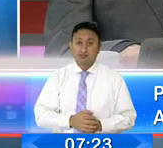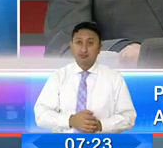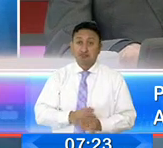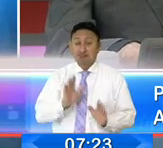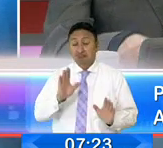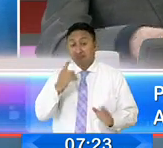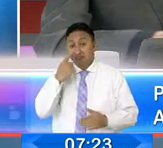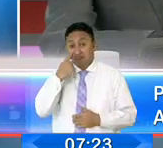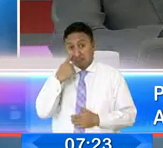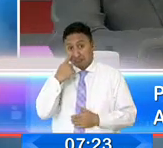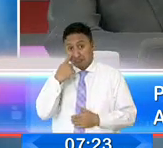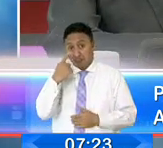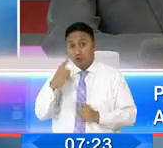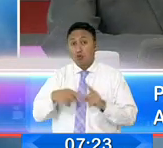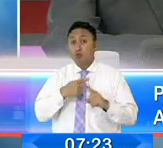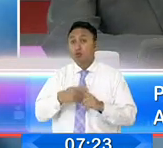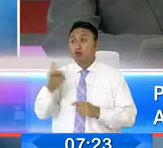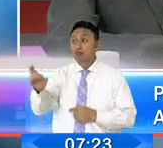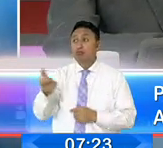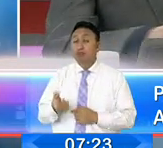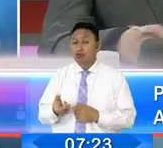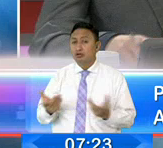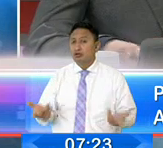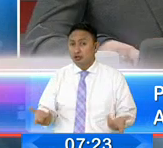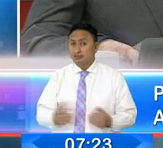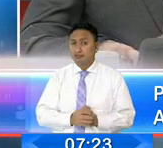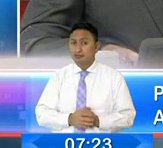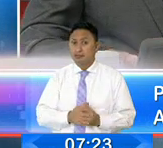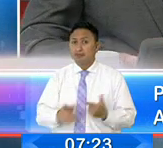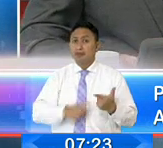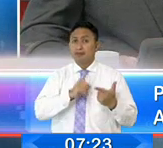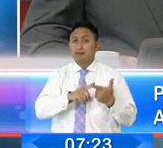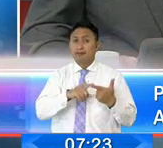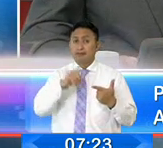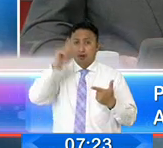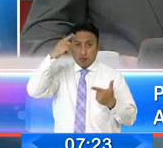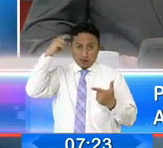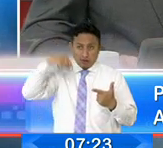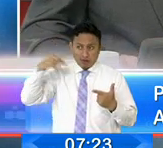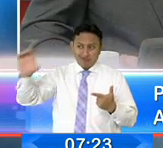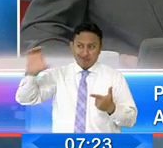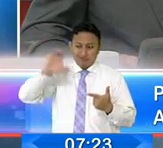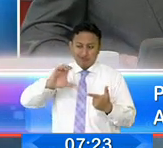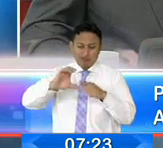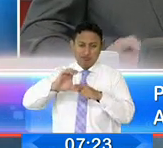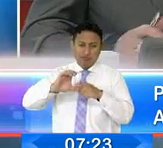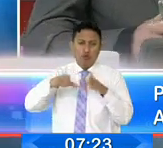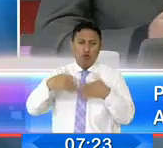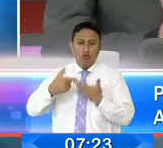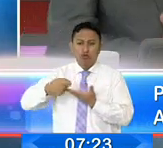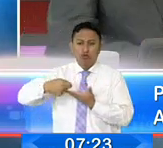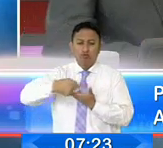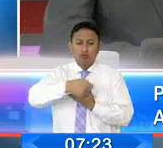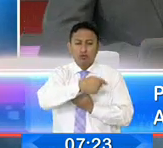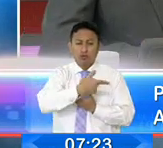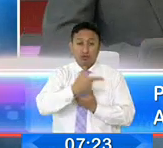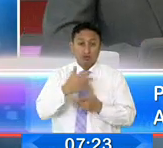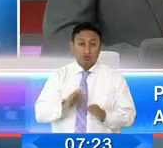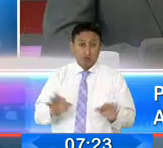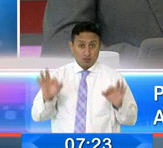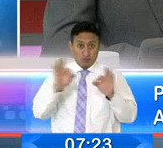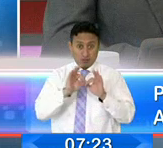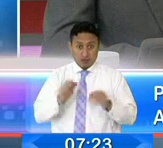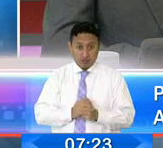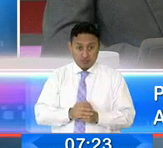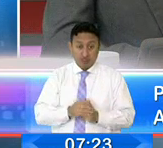ver cuándo van a venir y sobre todo, Roberto, cómo el gobierno va a usar esos recursos. Eso es fundamental, porque